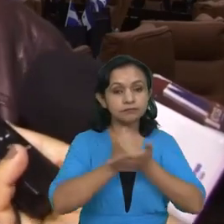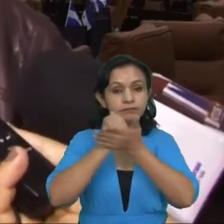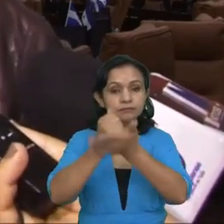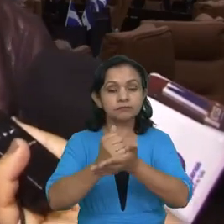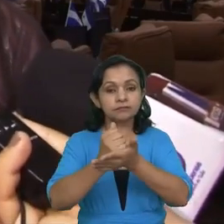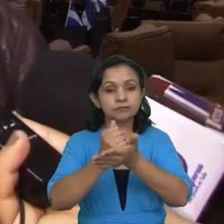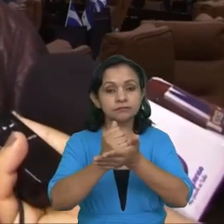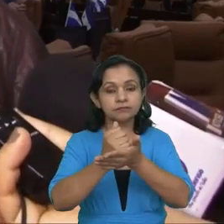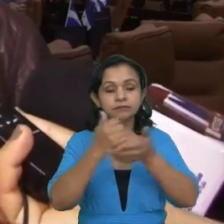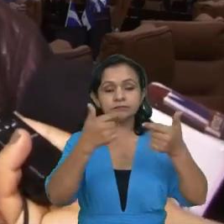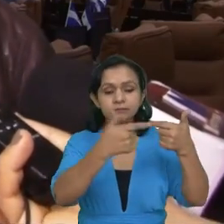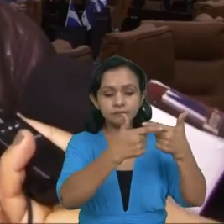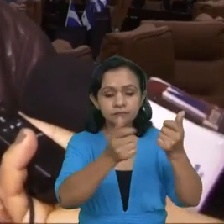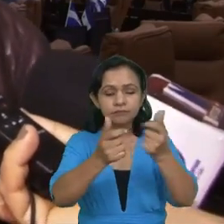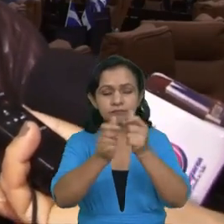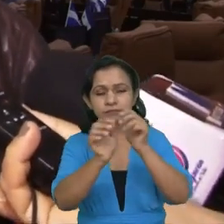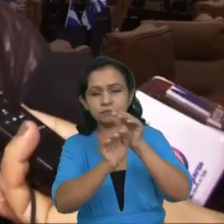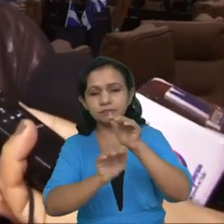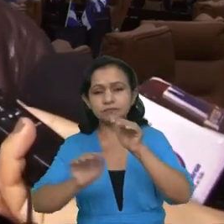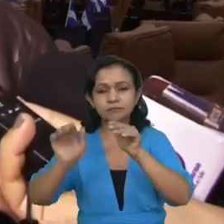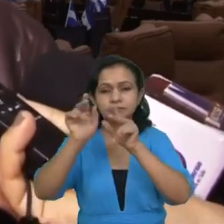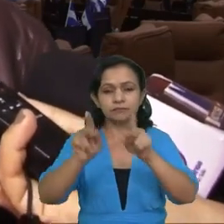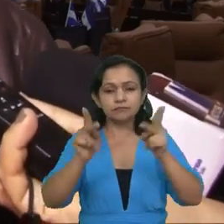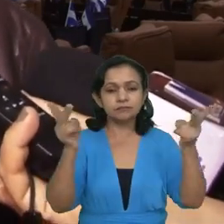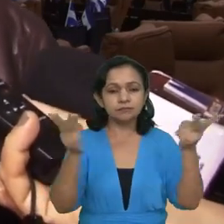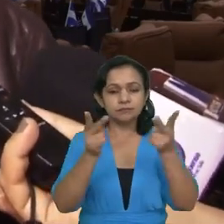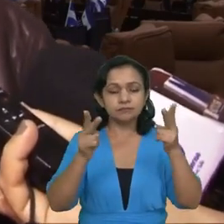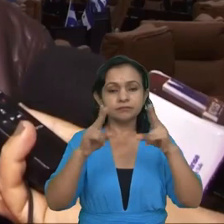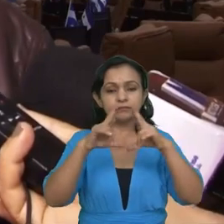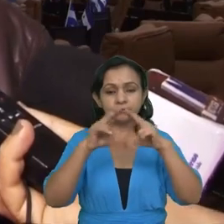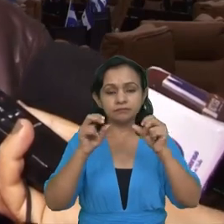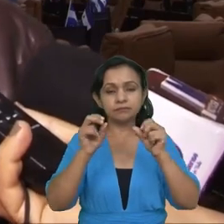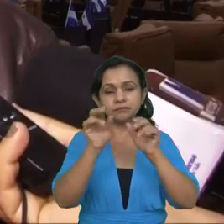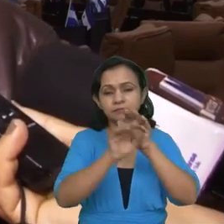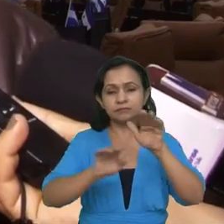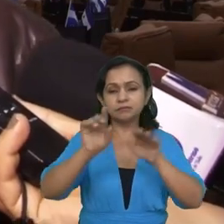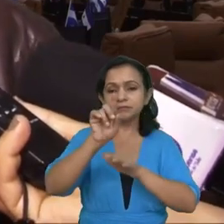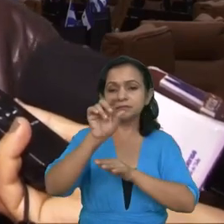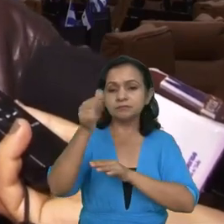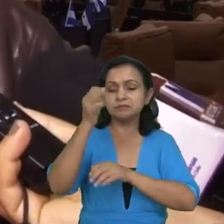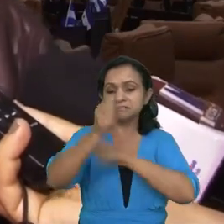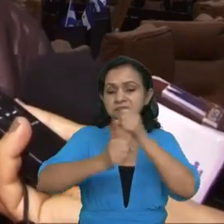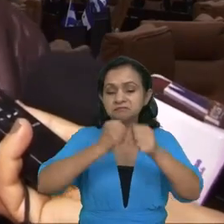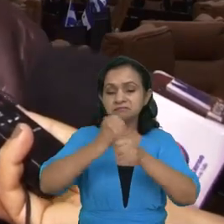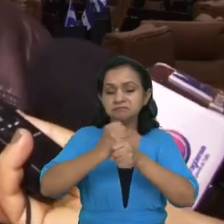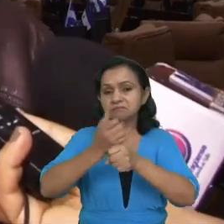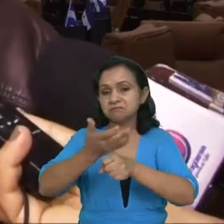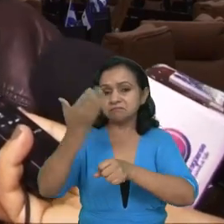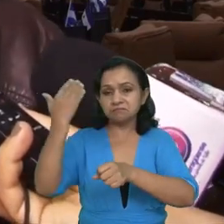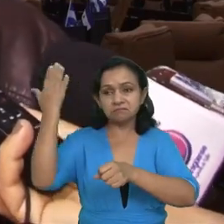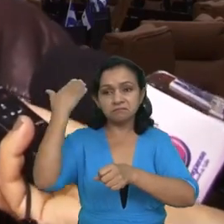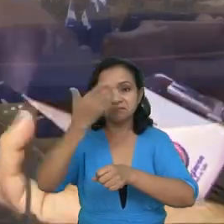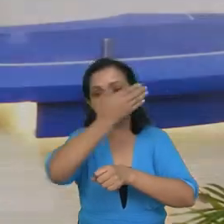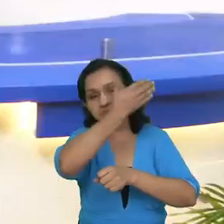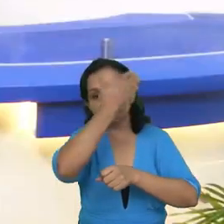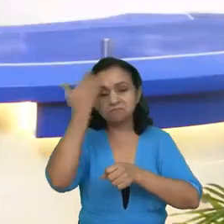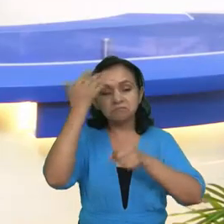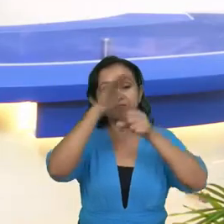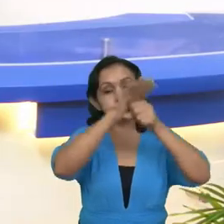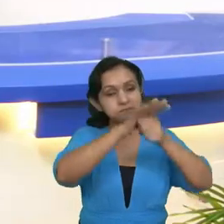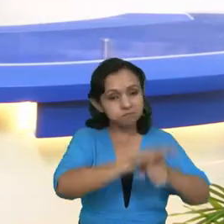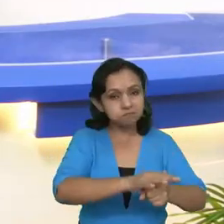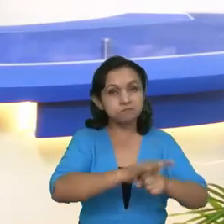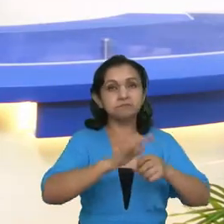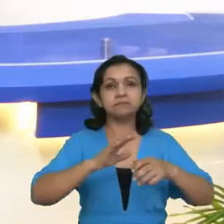los grandes estamentos de la sociedad nicaragüense que por más de 16 años de neoliberalismo fueron completamente marginados